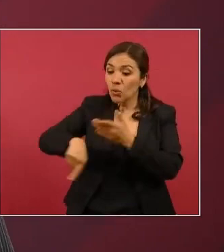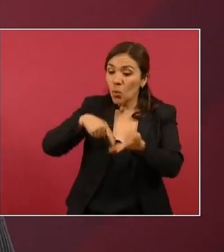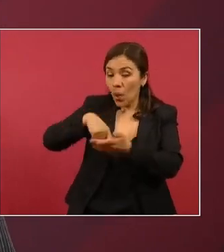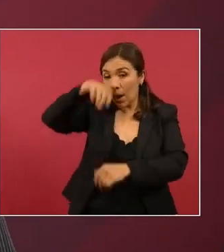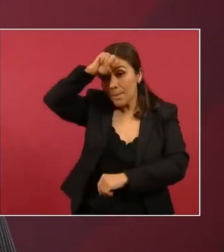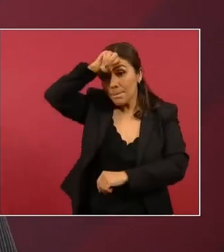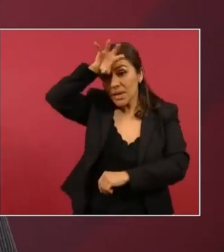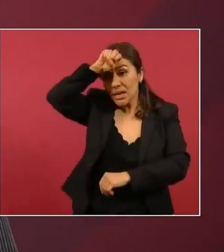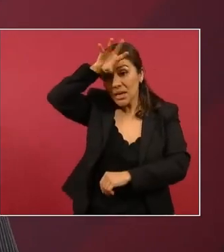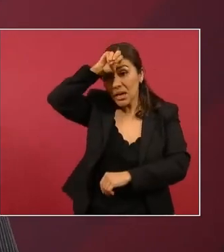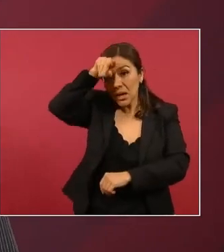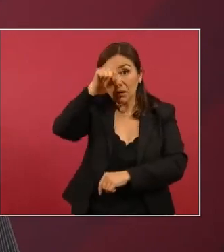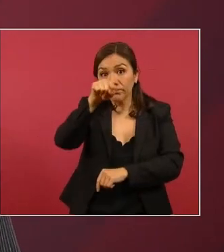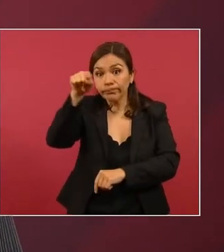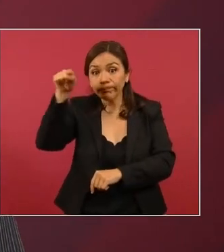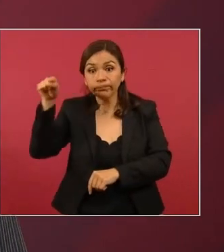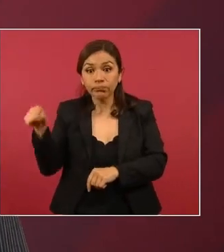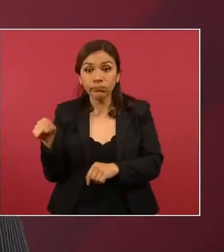minas